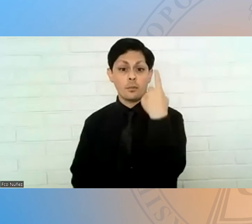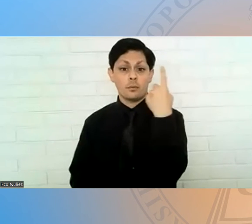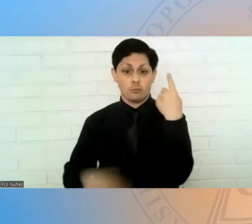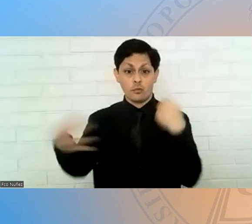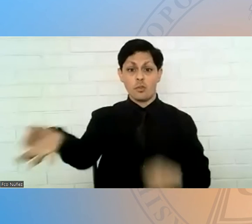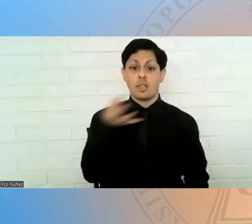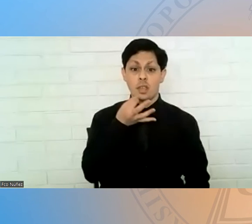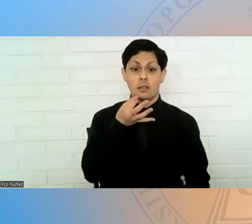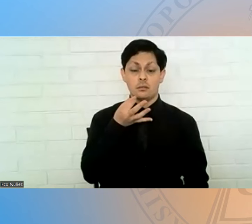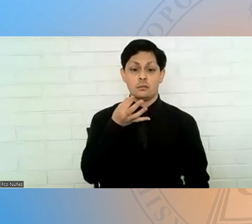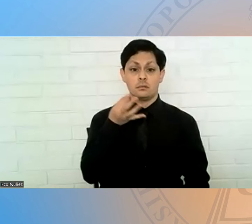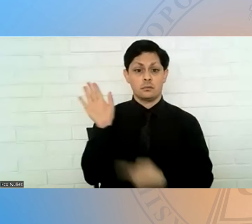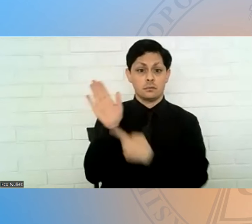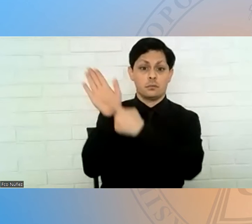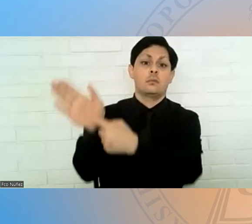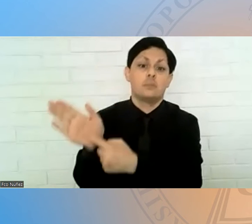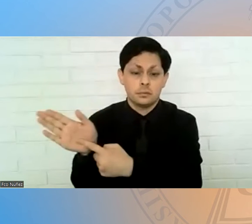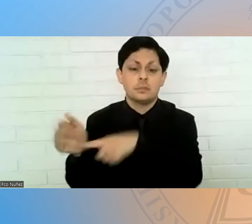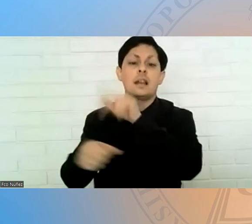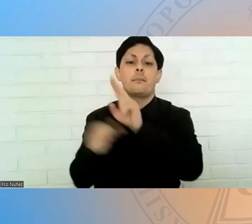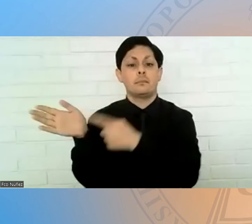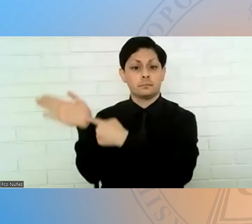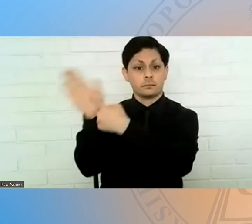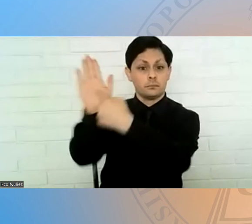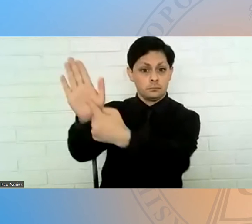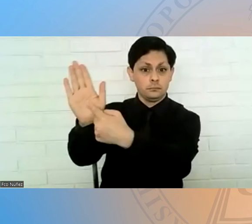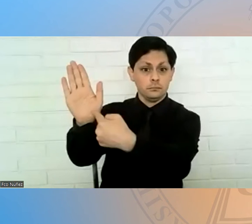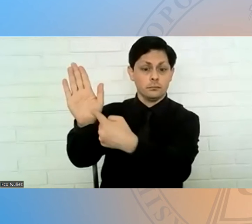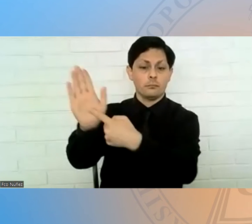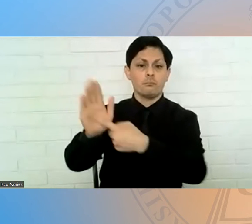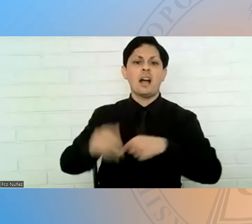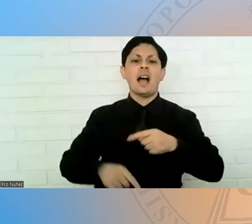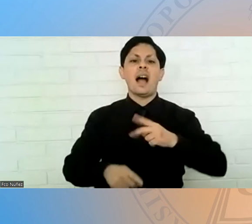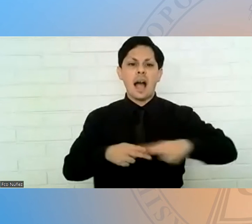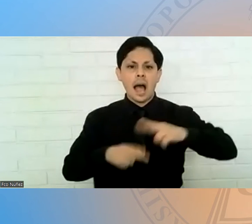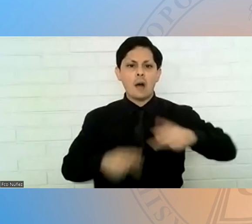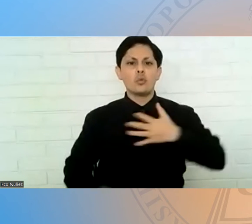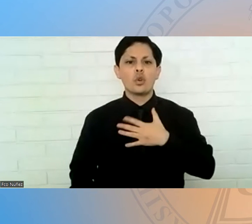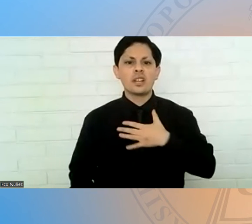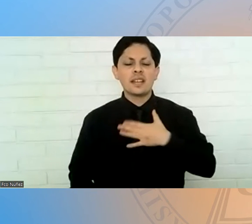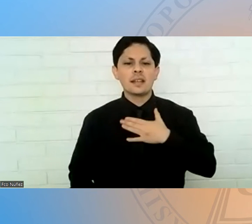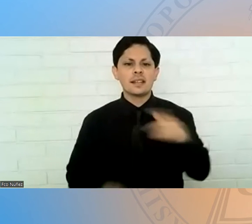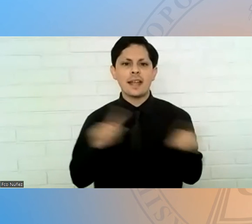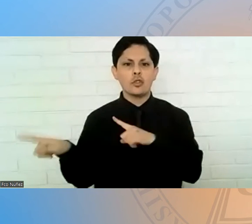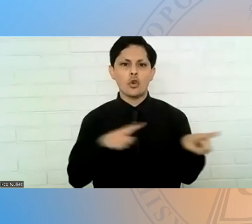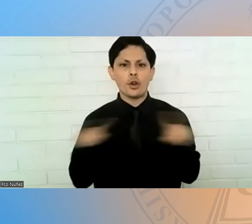dice y nos plantea es la docencia como autogestora, que desde un tiempo a esta parte ha ido